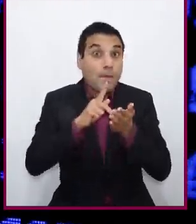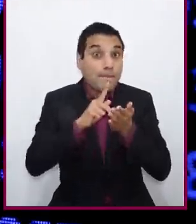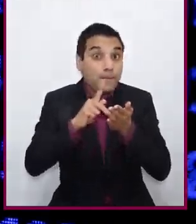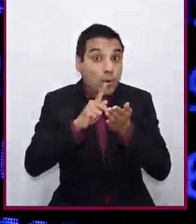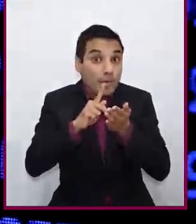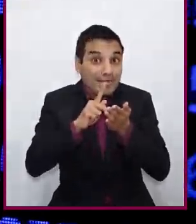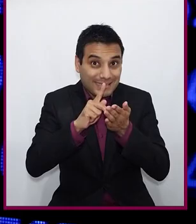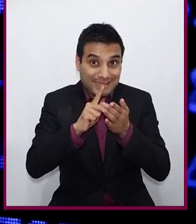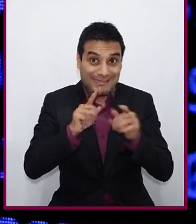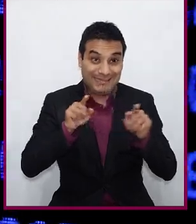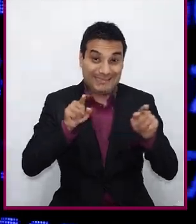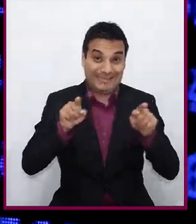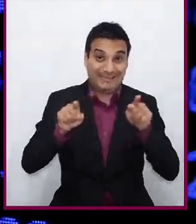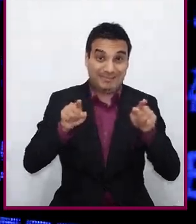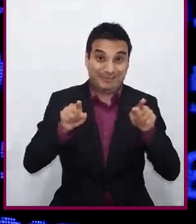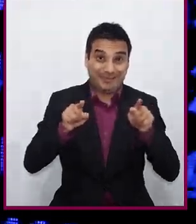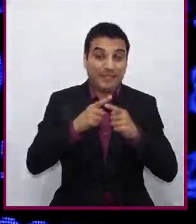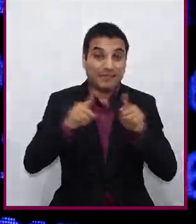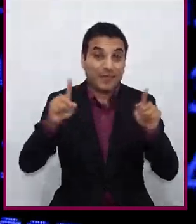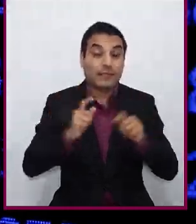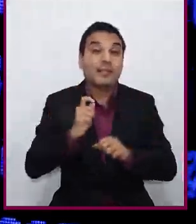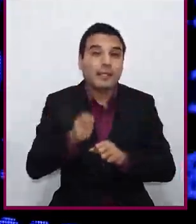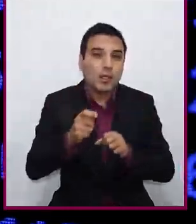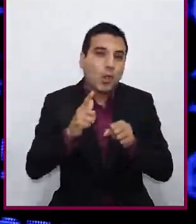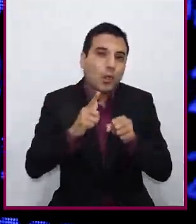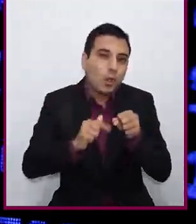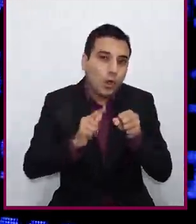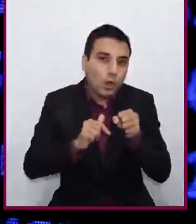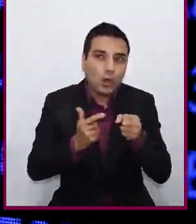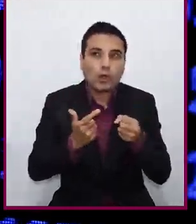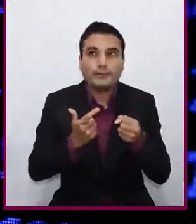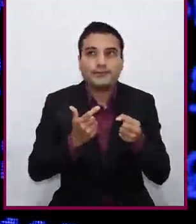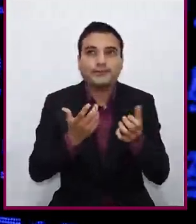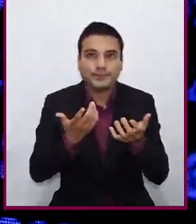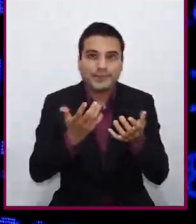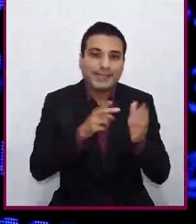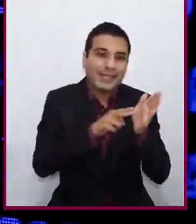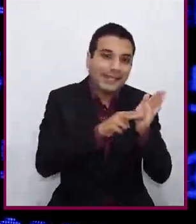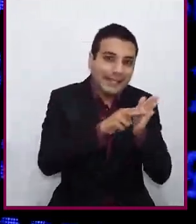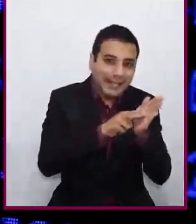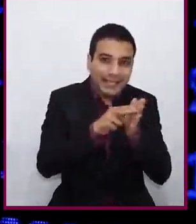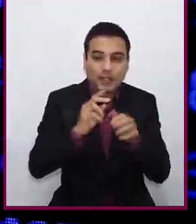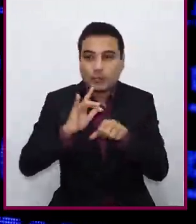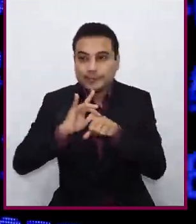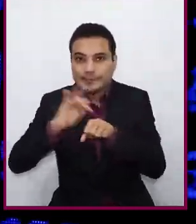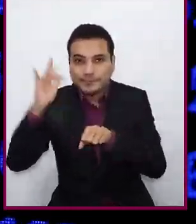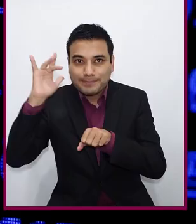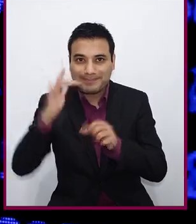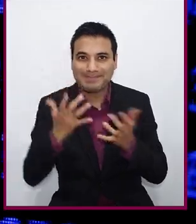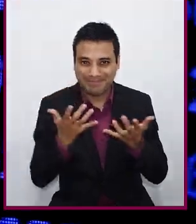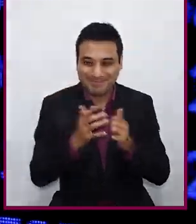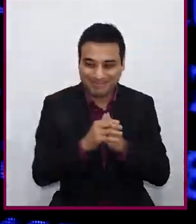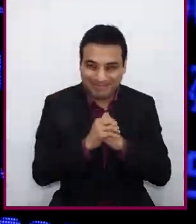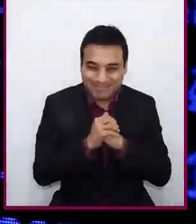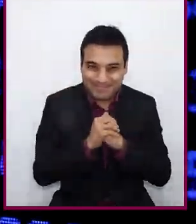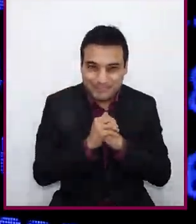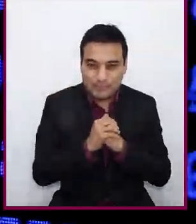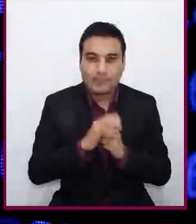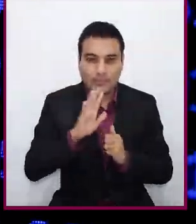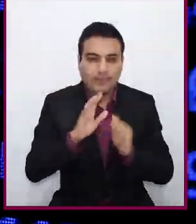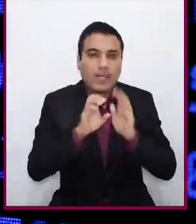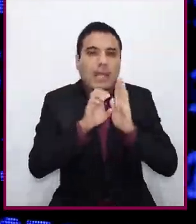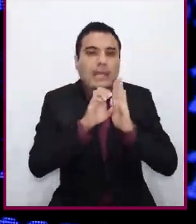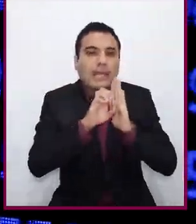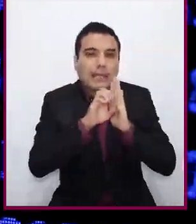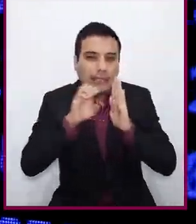atributos diferentes el color el tamaño las chispitas etc pero si les